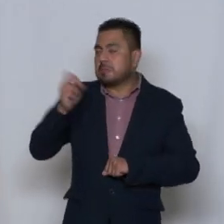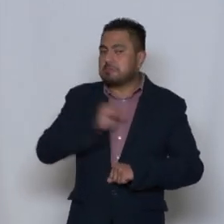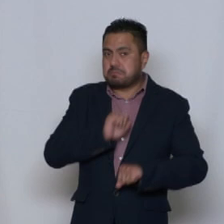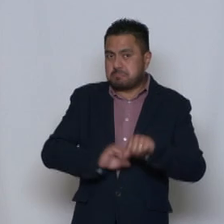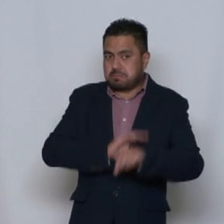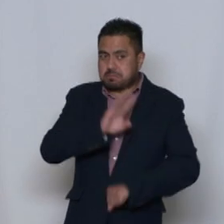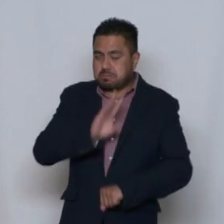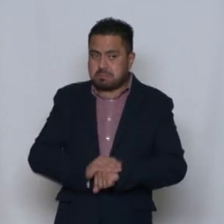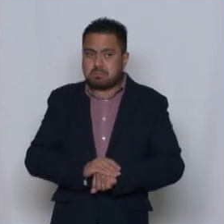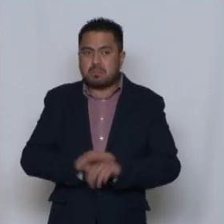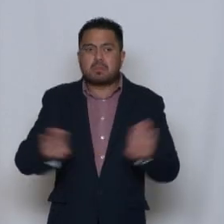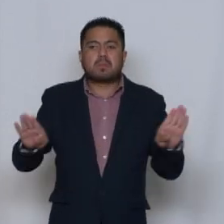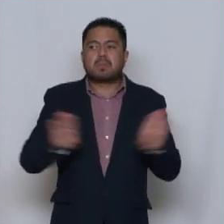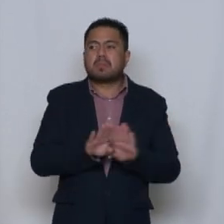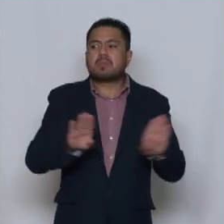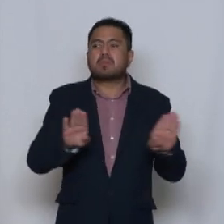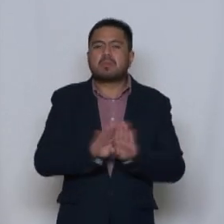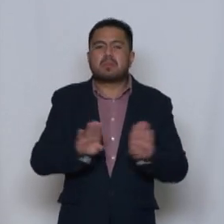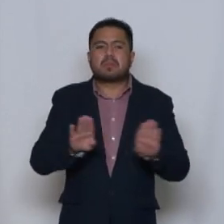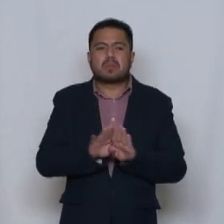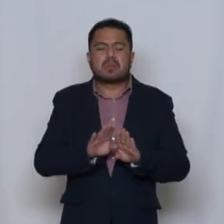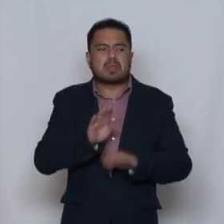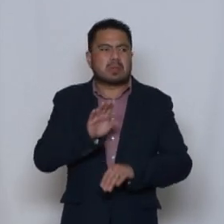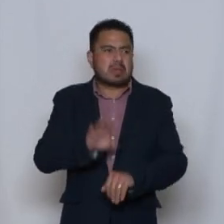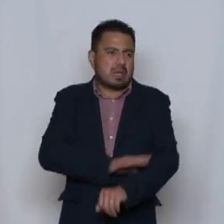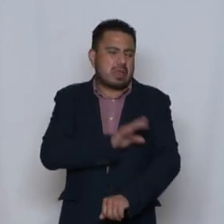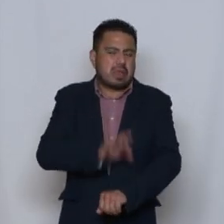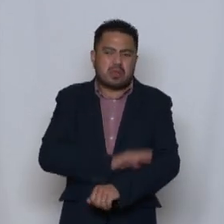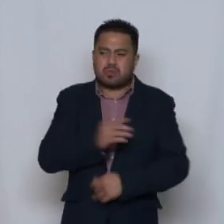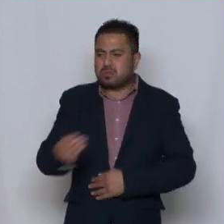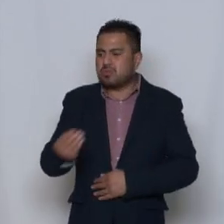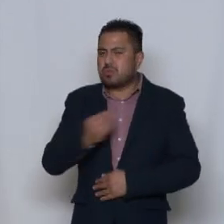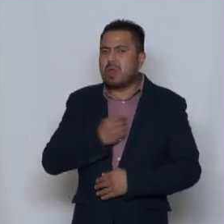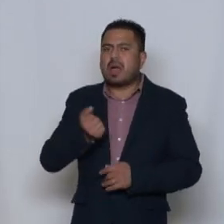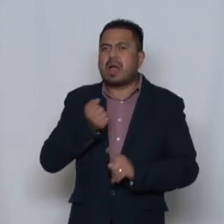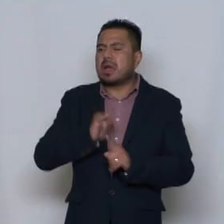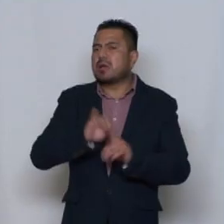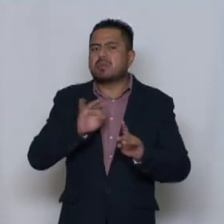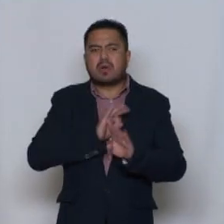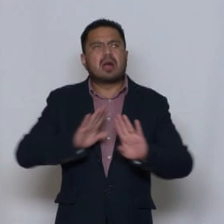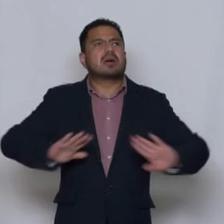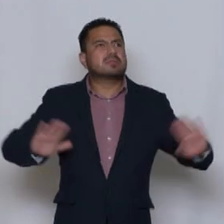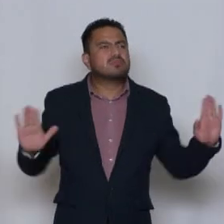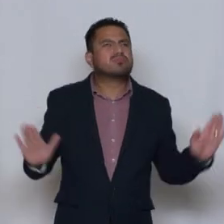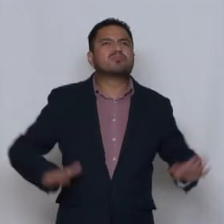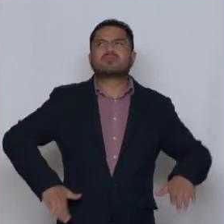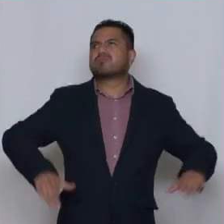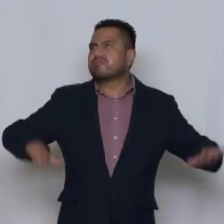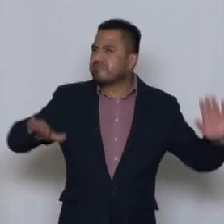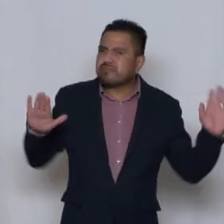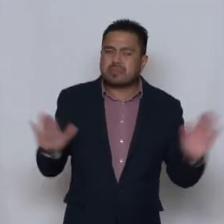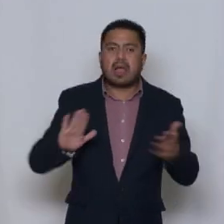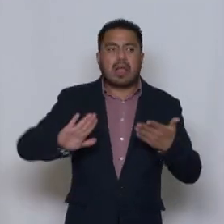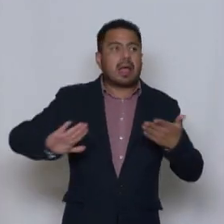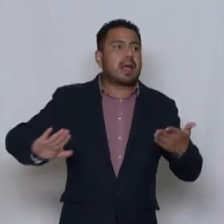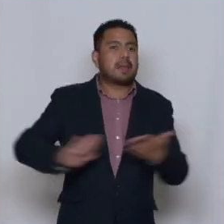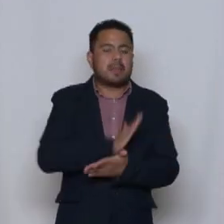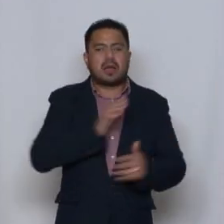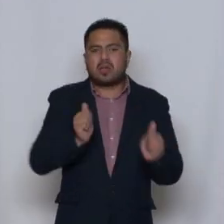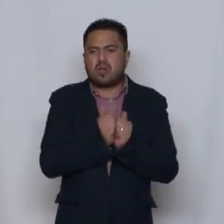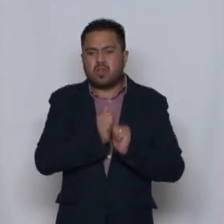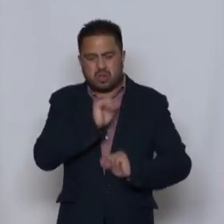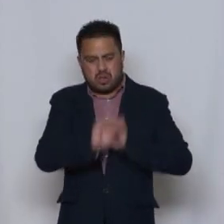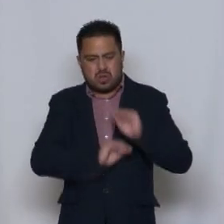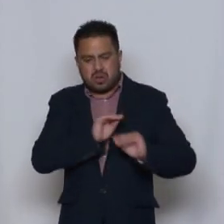permite como ahorrar energía y de esta forma pueden volar por tanto tiempo. O sea que aparte de